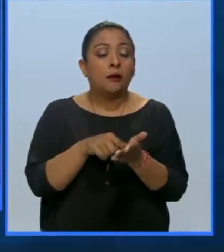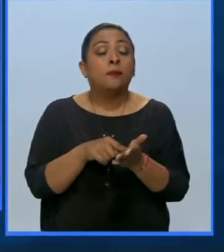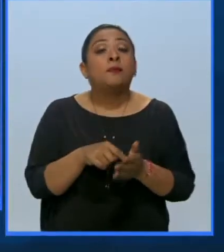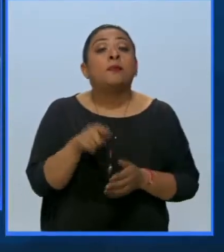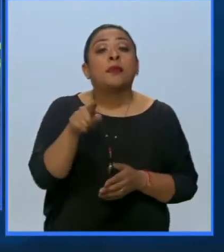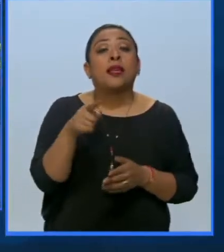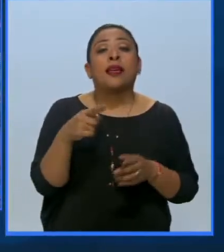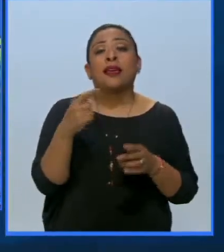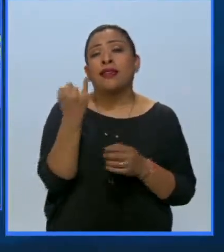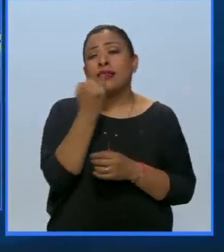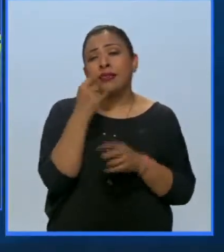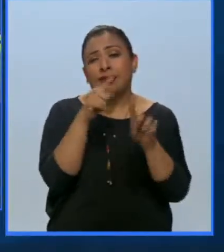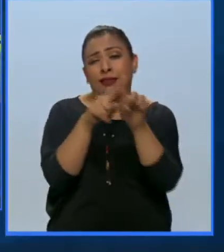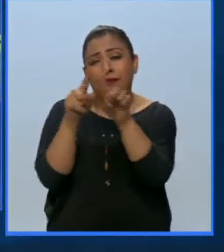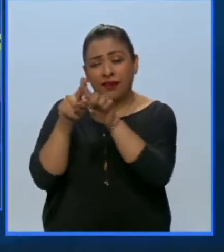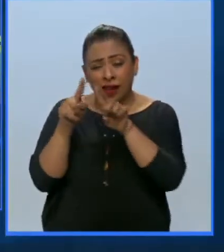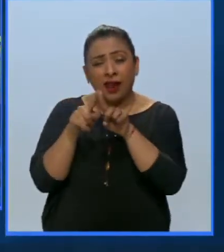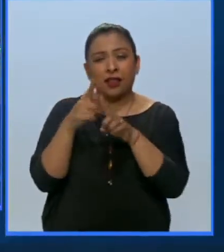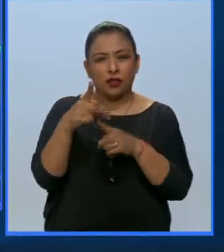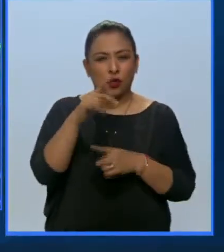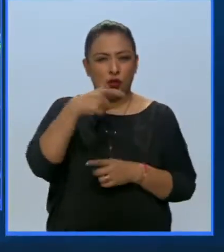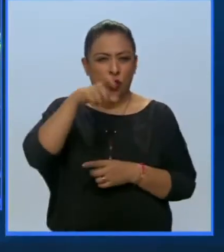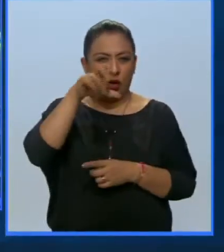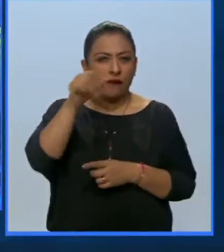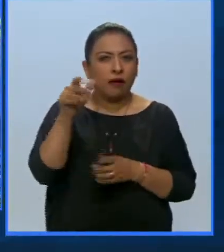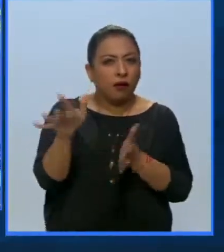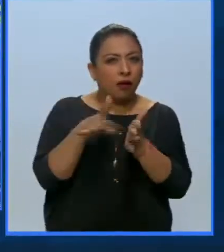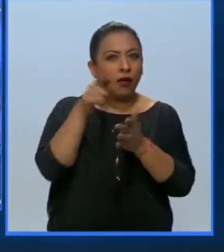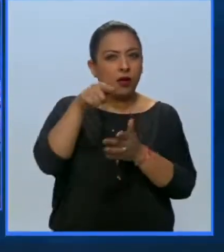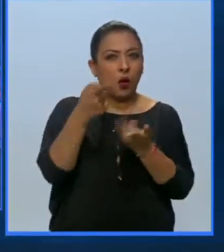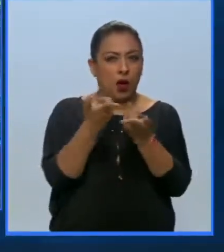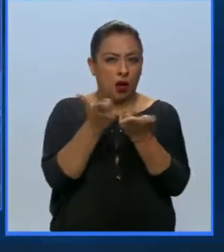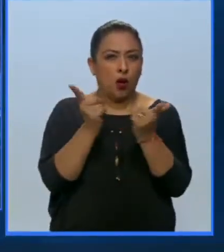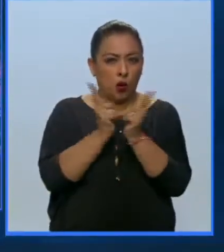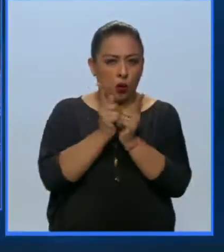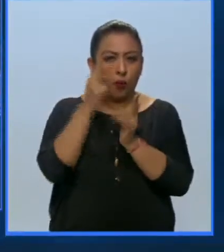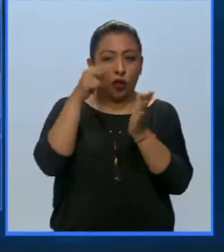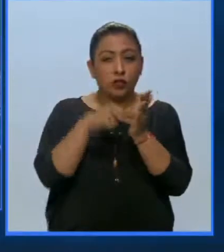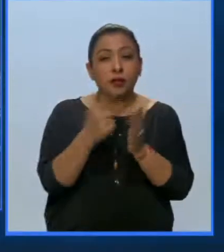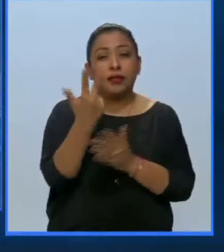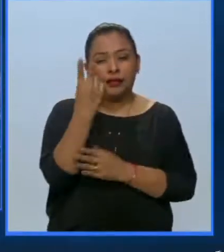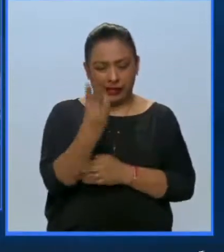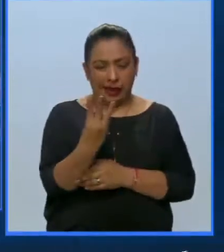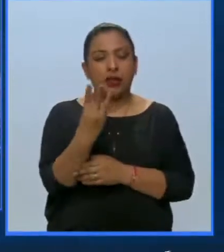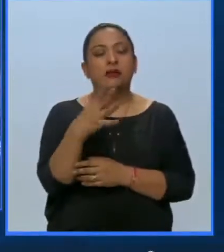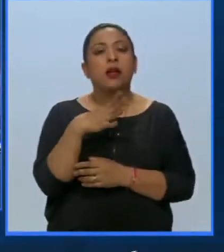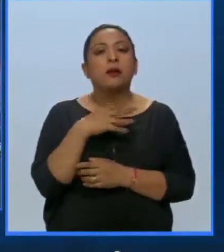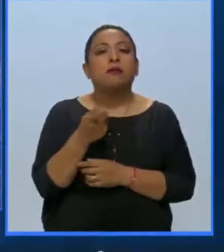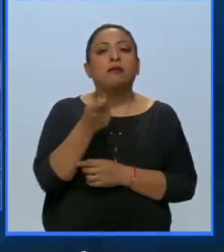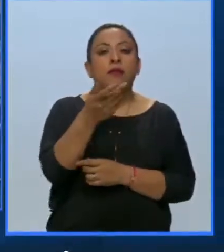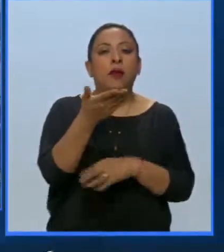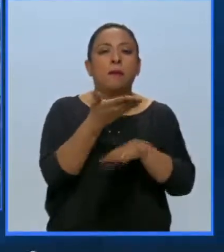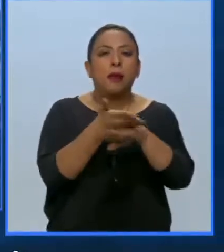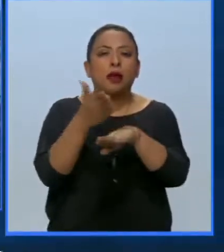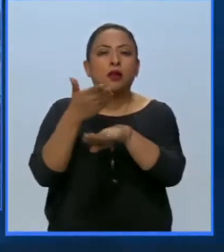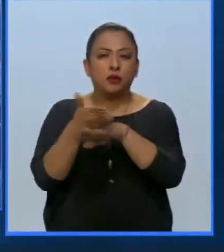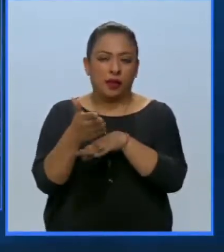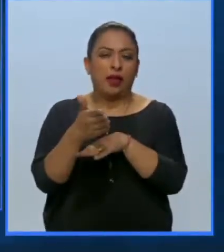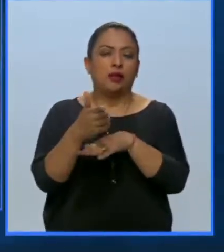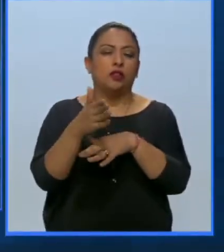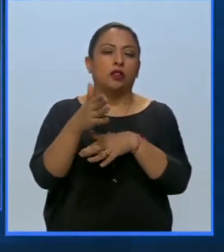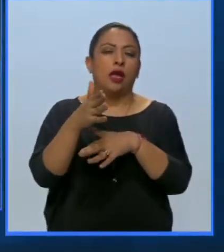diversidad lingüística de Quebec es retomada por la banda, quienes en 2013 titularon su álbum Los Blancos Flacos de la América